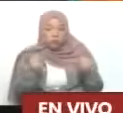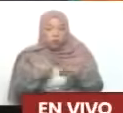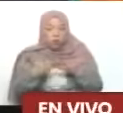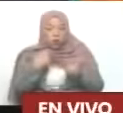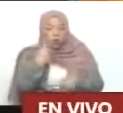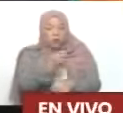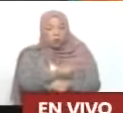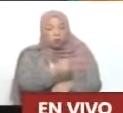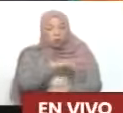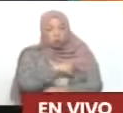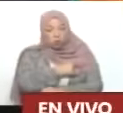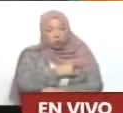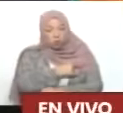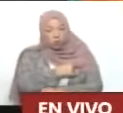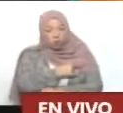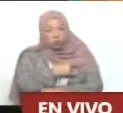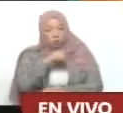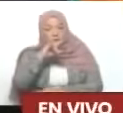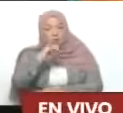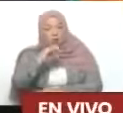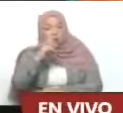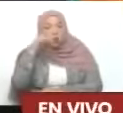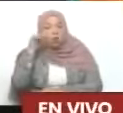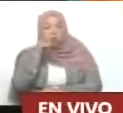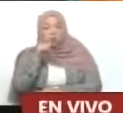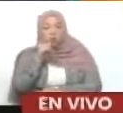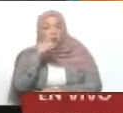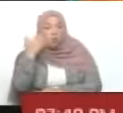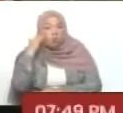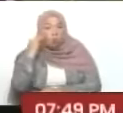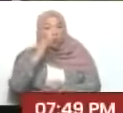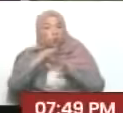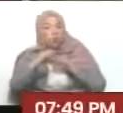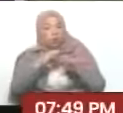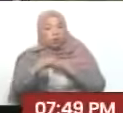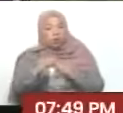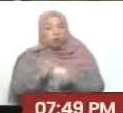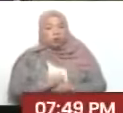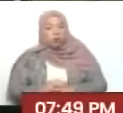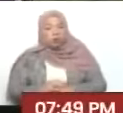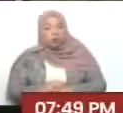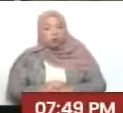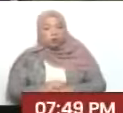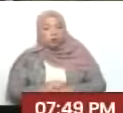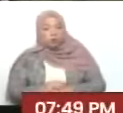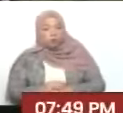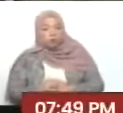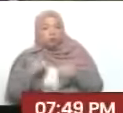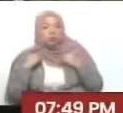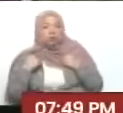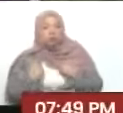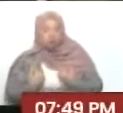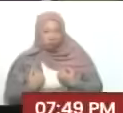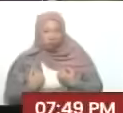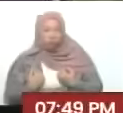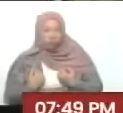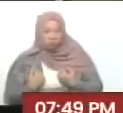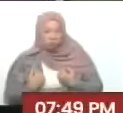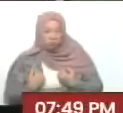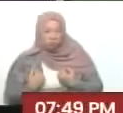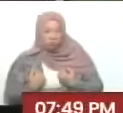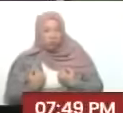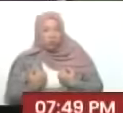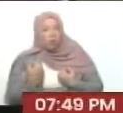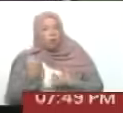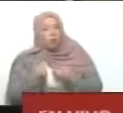redes. Tenéis que estar informándoos. Tenéis que estar comunicando. Al final uno se cansa. Y la única manera